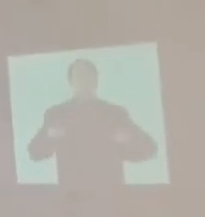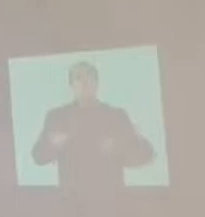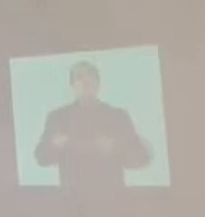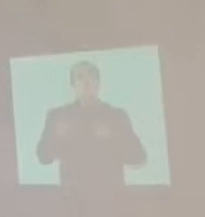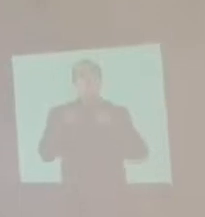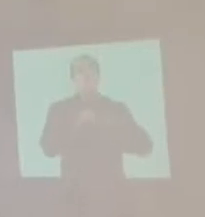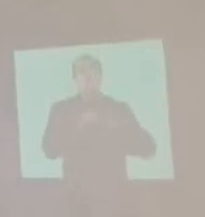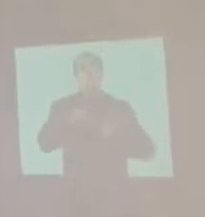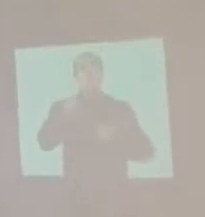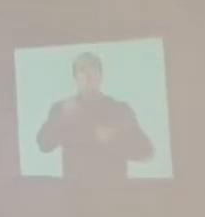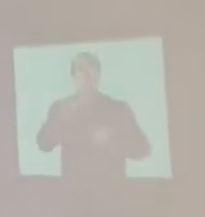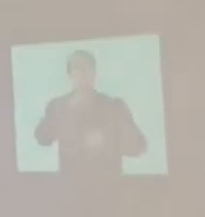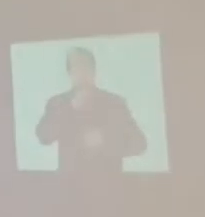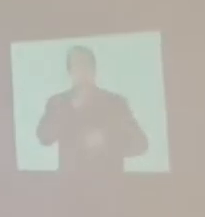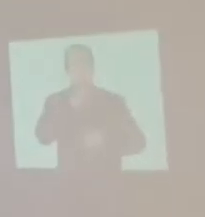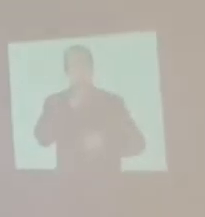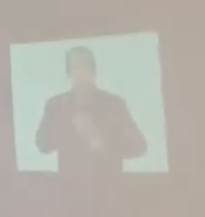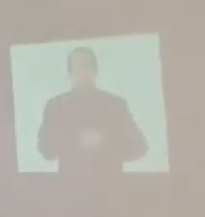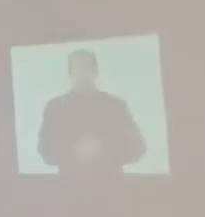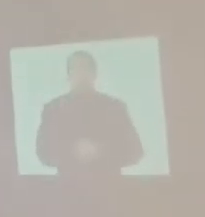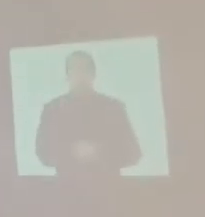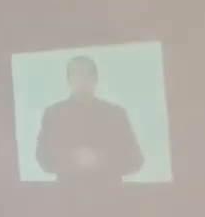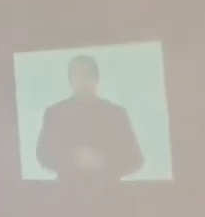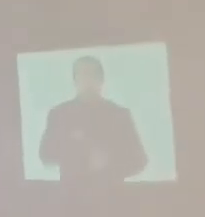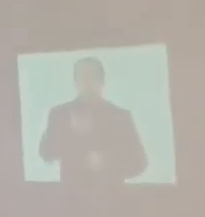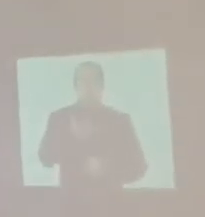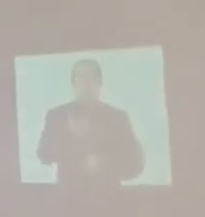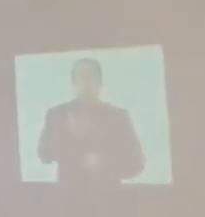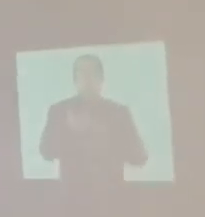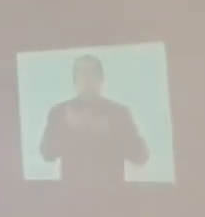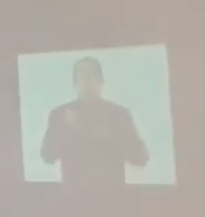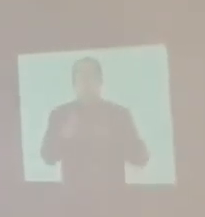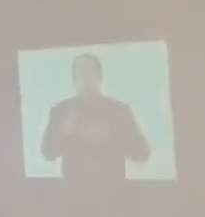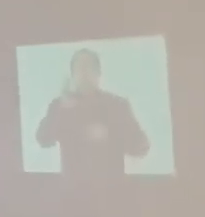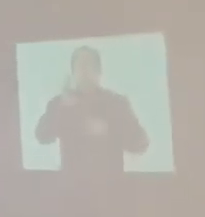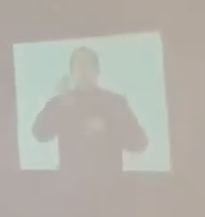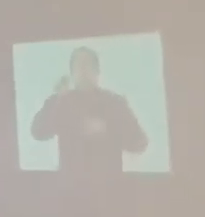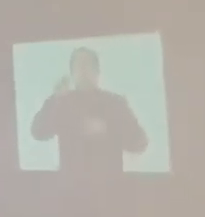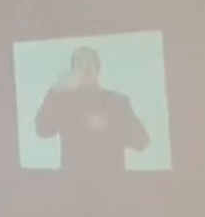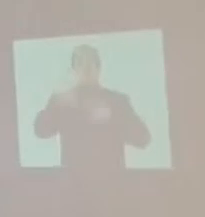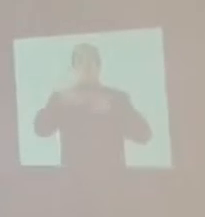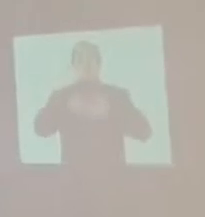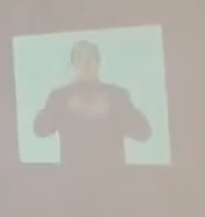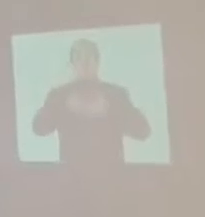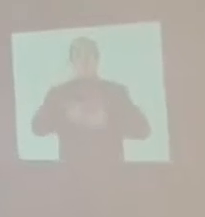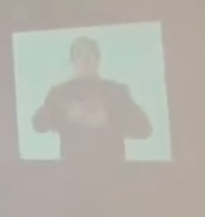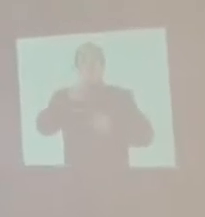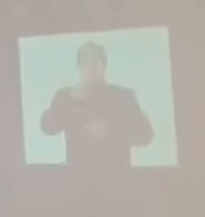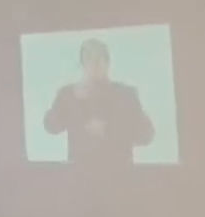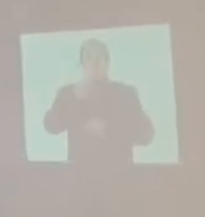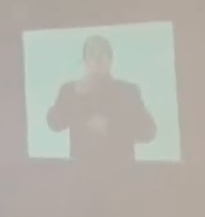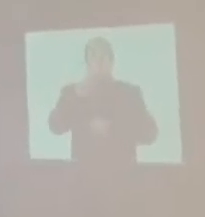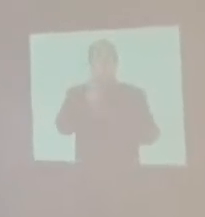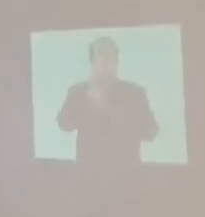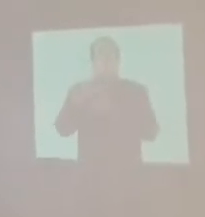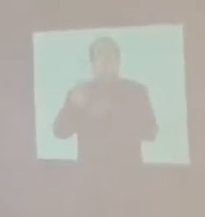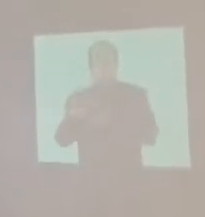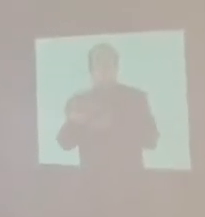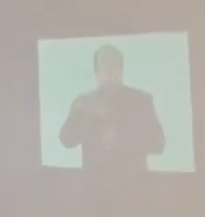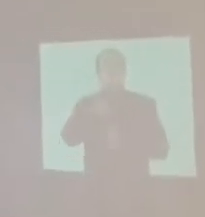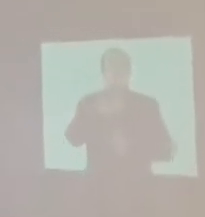Tael Oceanía y el colector Estudillo. Y se han rehabilitado 95 plantas de bombeo de aguas residuales y hemos implementado